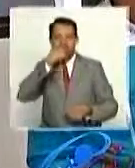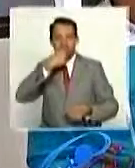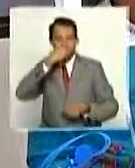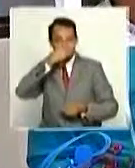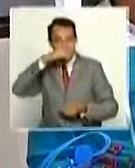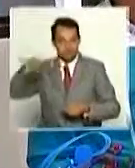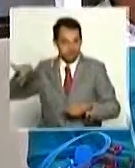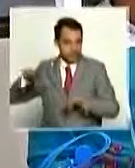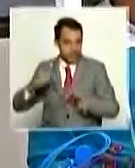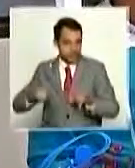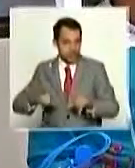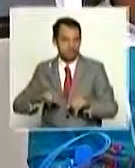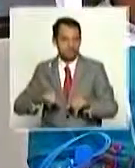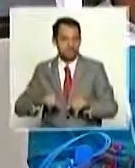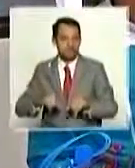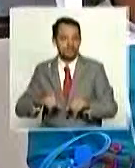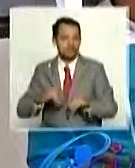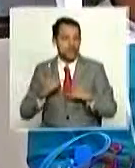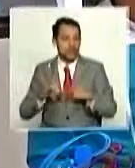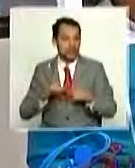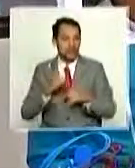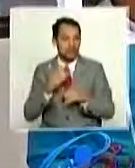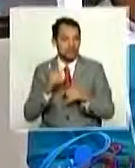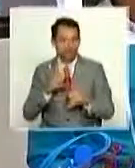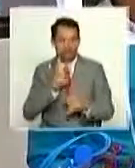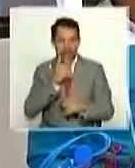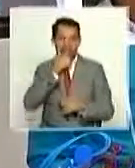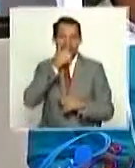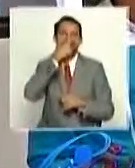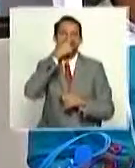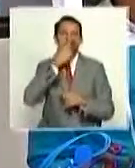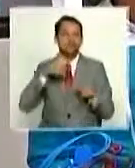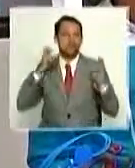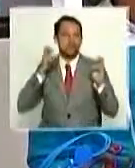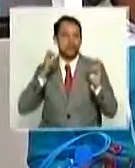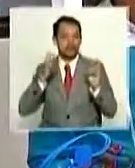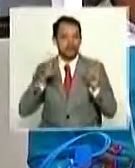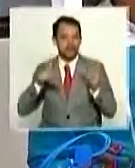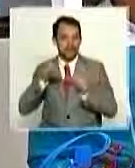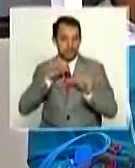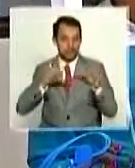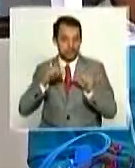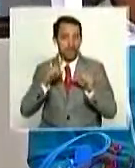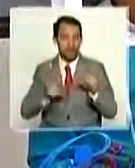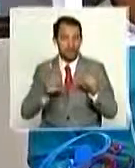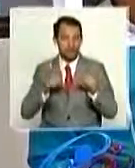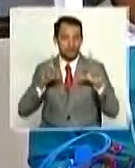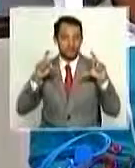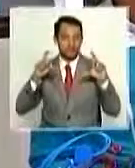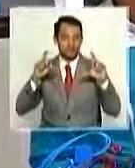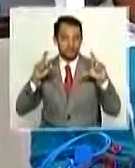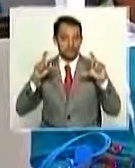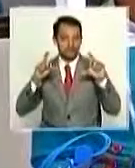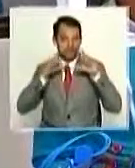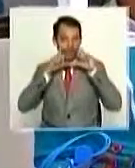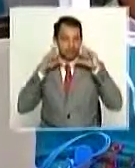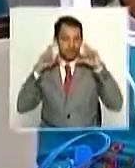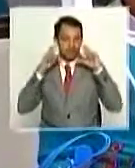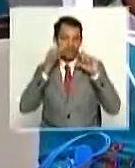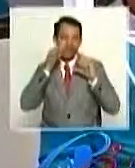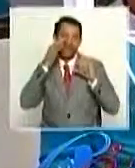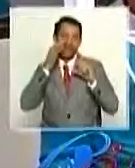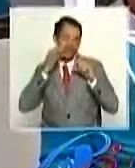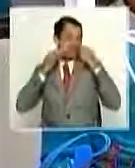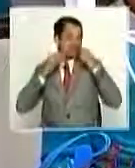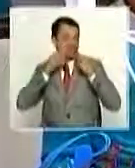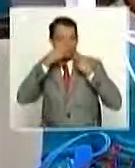aún hasta para regalo de 15, y el regalo era una caja de dientes. Pero hemos encontrado en muchas radiografías que cuando quitan mal esas piezas